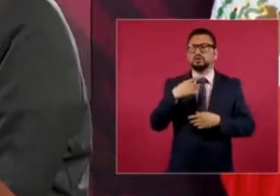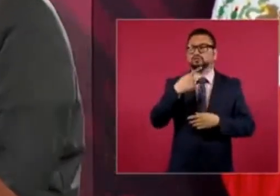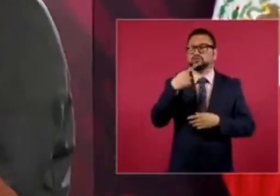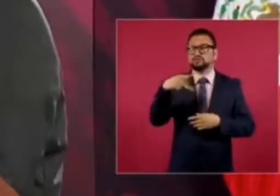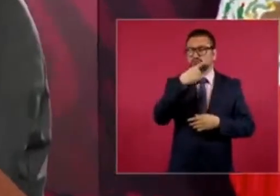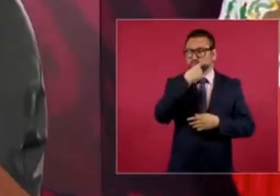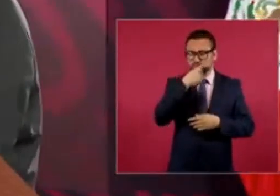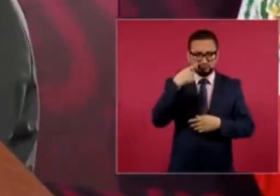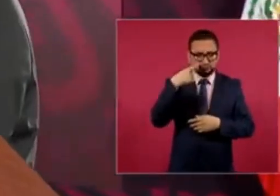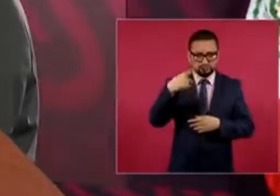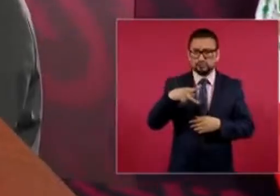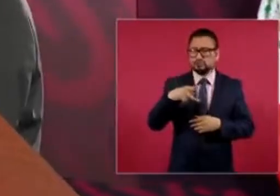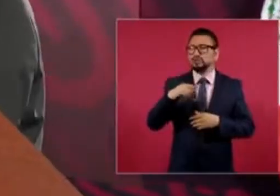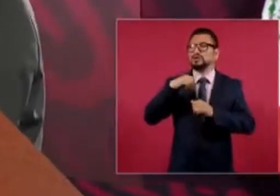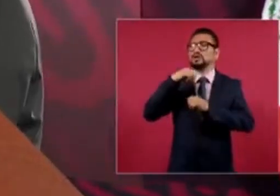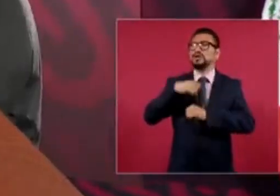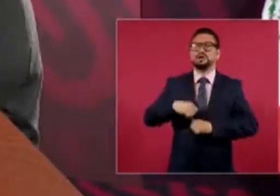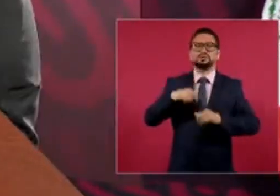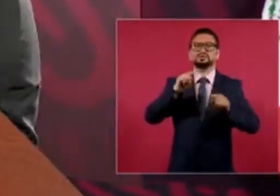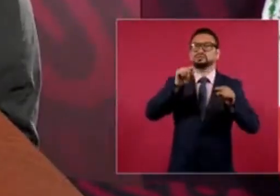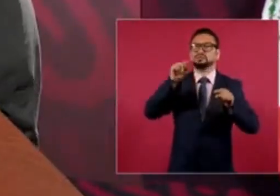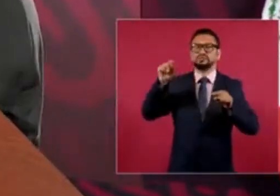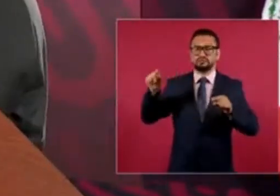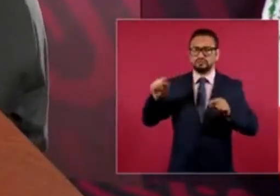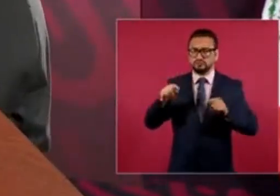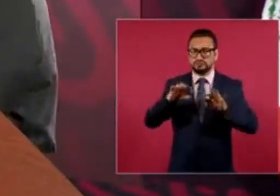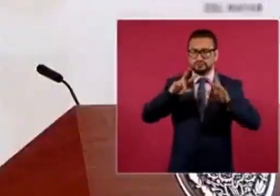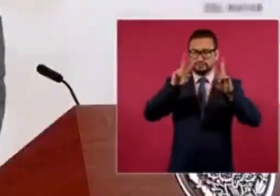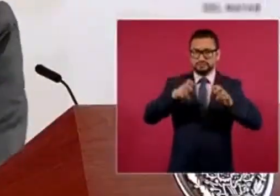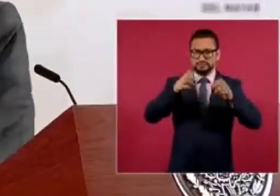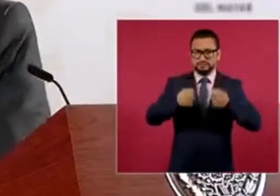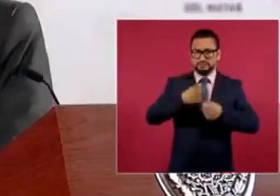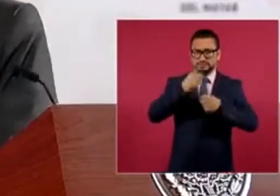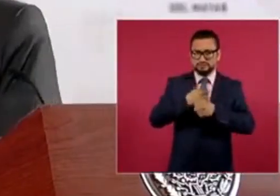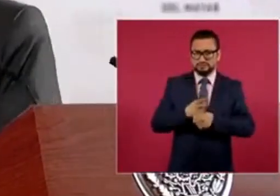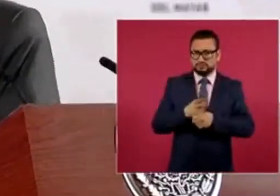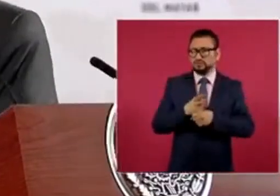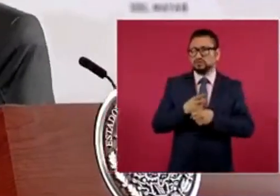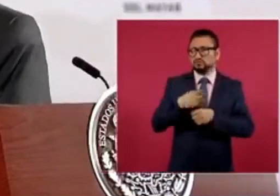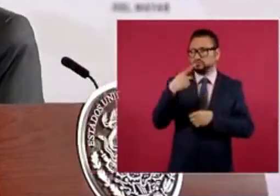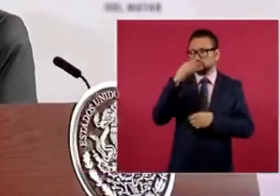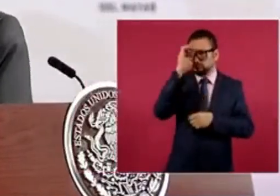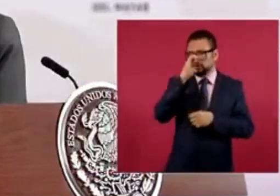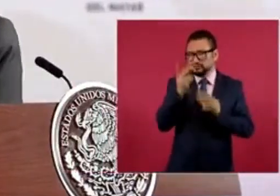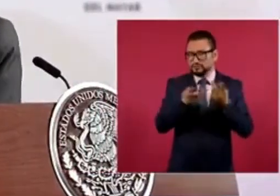de las autoridades de seguridad. A ver si